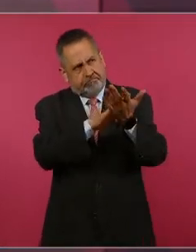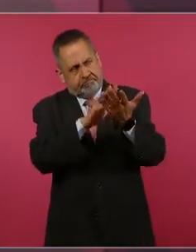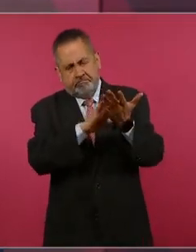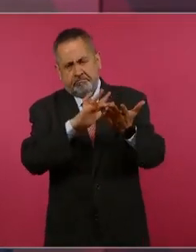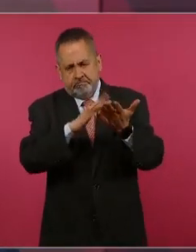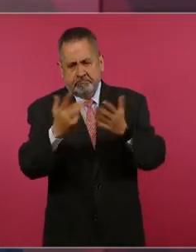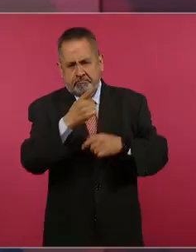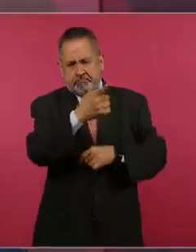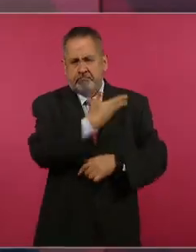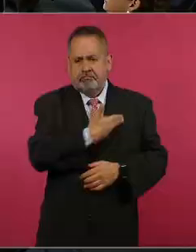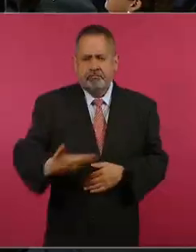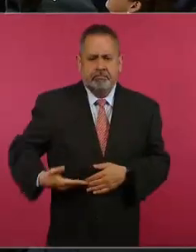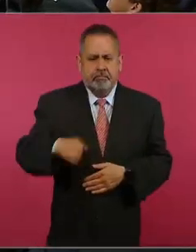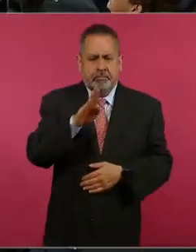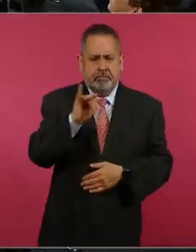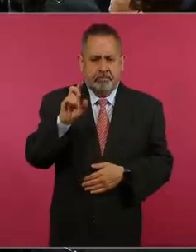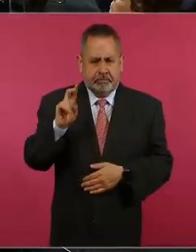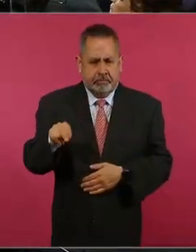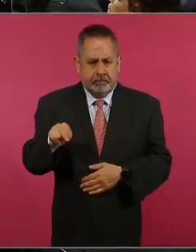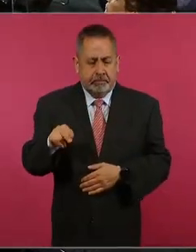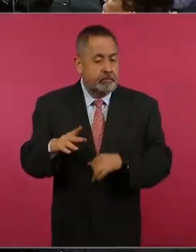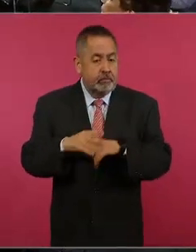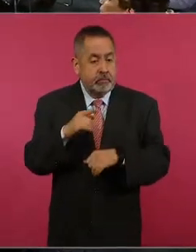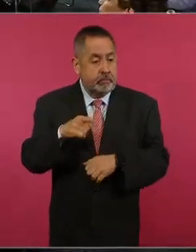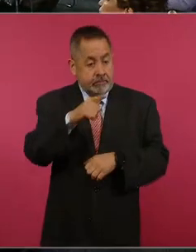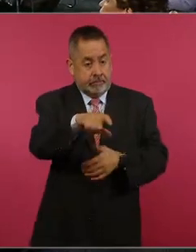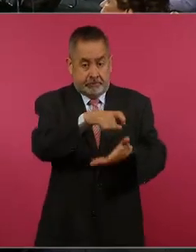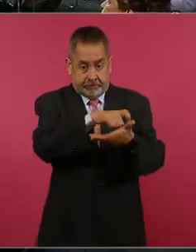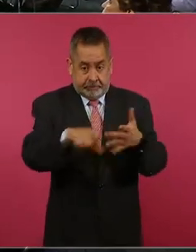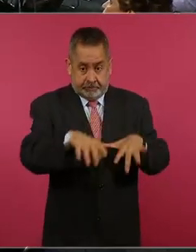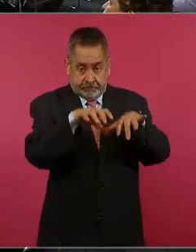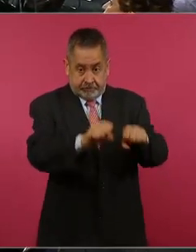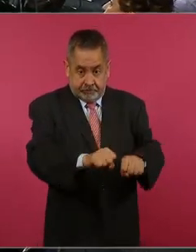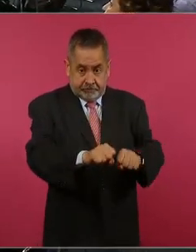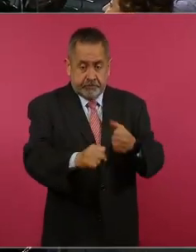Biden, porque para comprar una refinería pues se